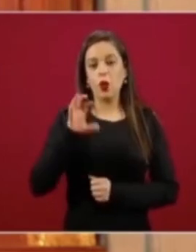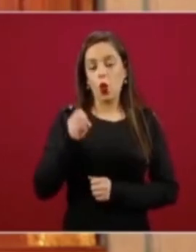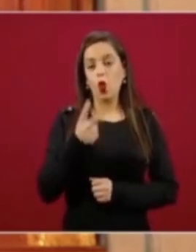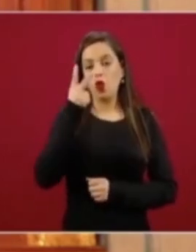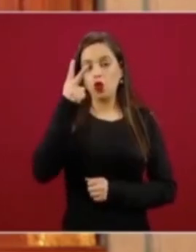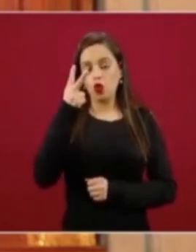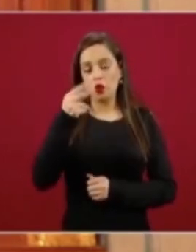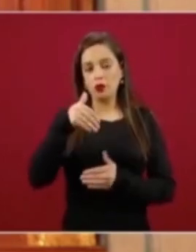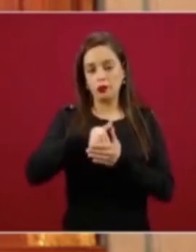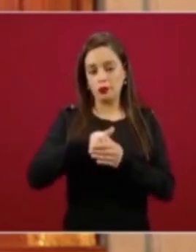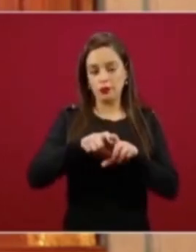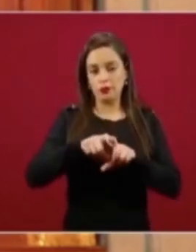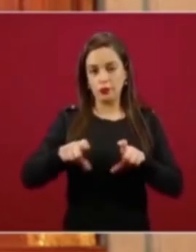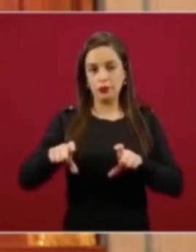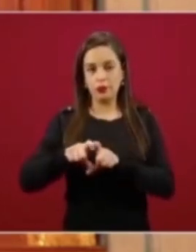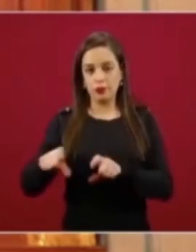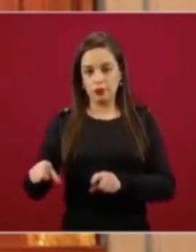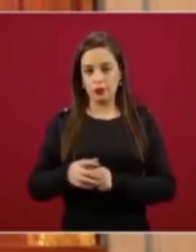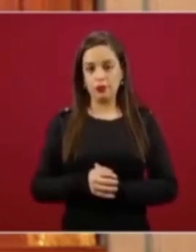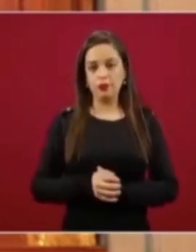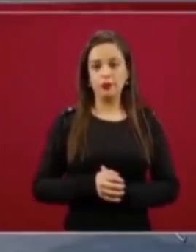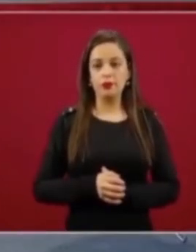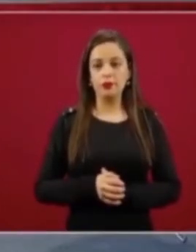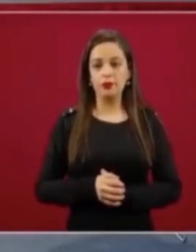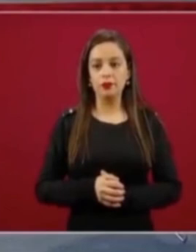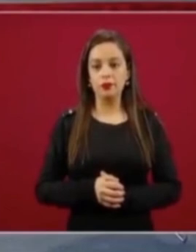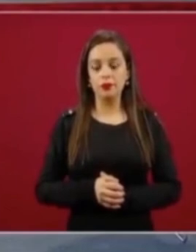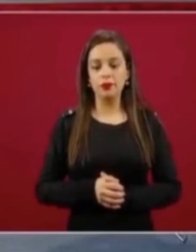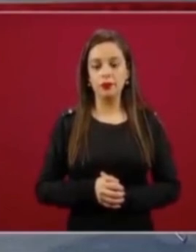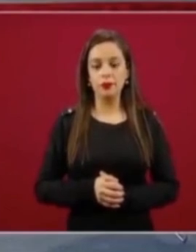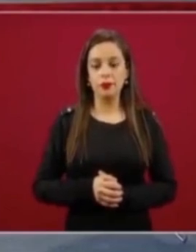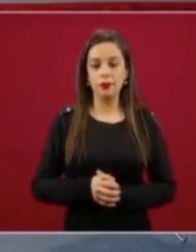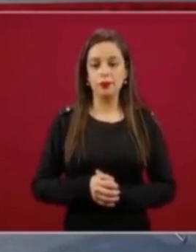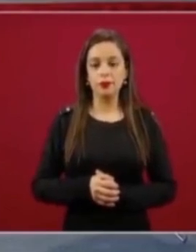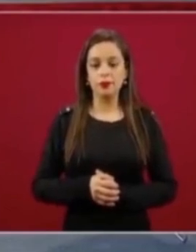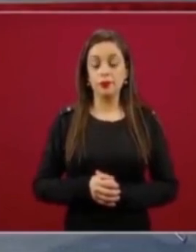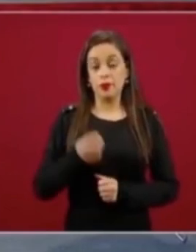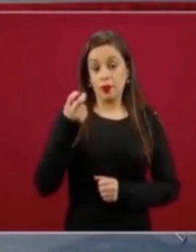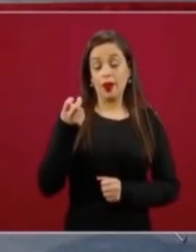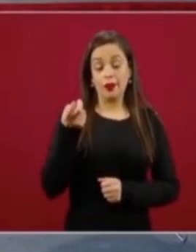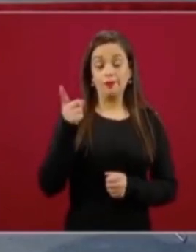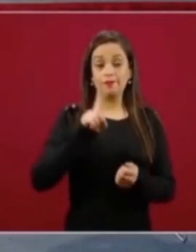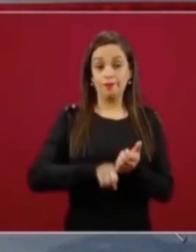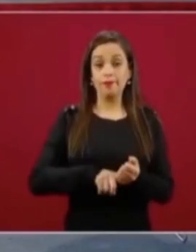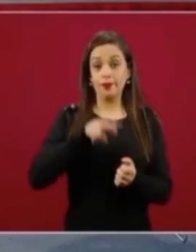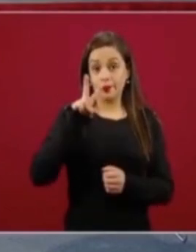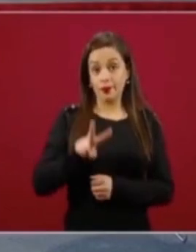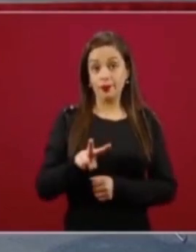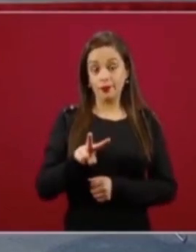de 2.620 en el caso de Telecom. De eso nos da la oportunidad, en el